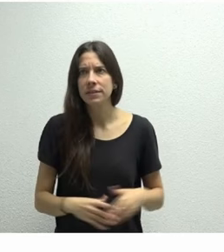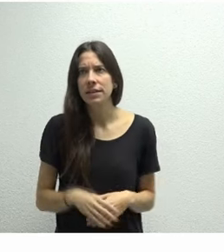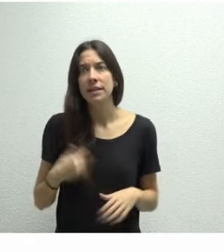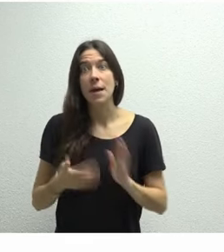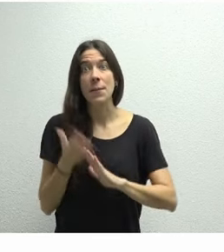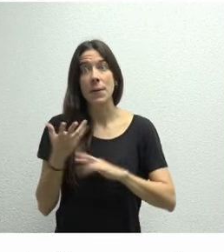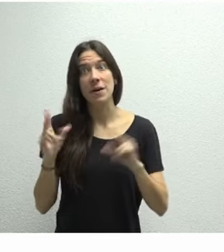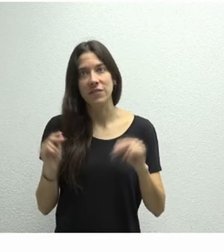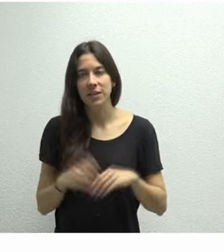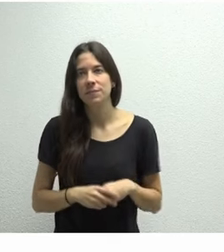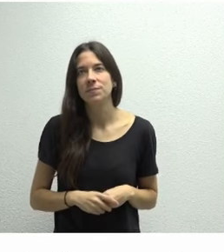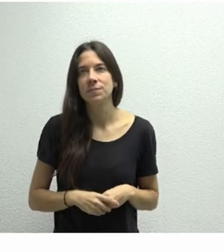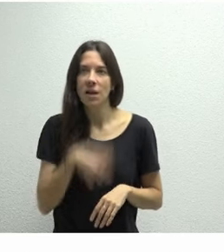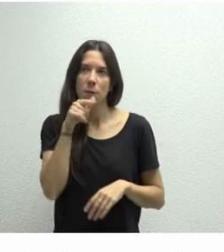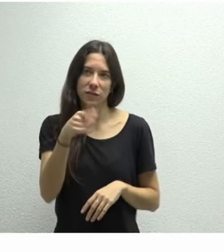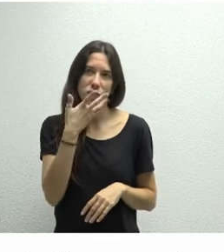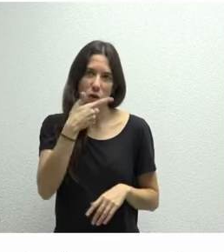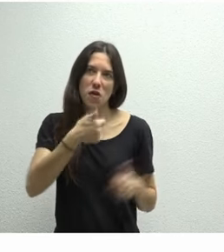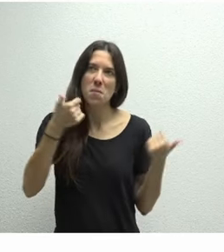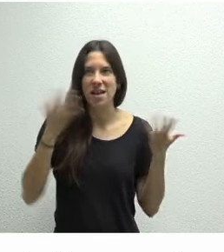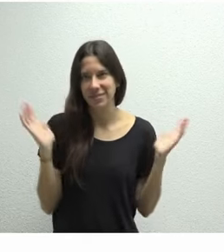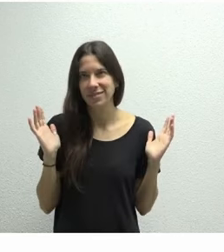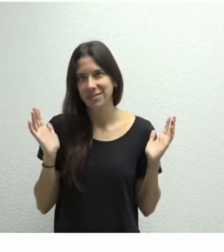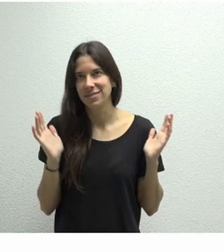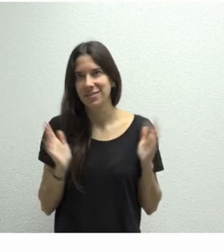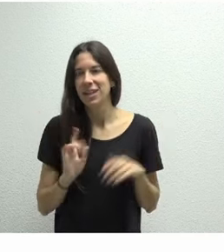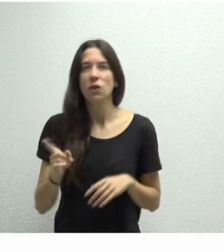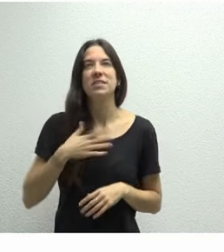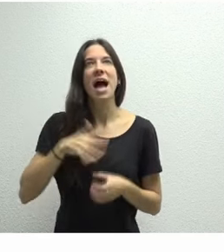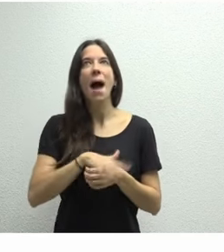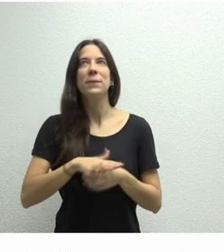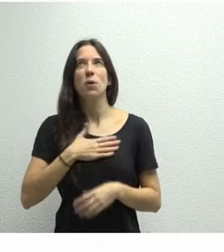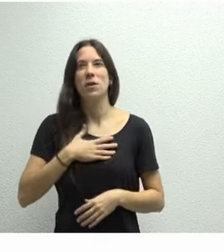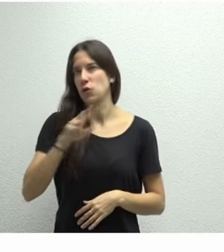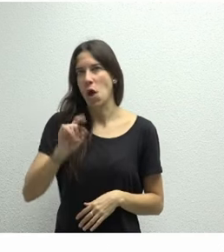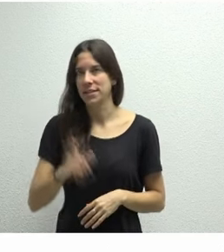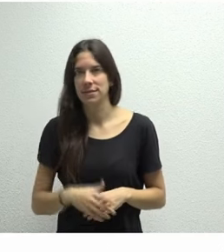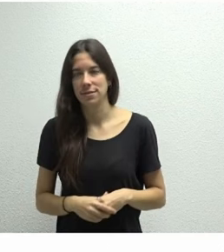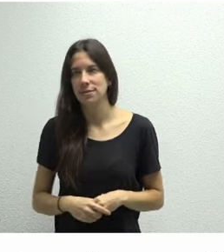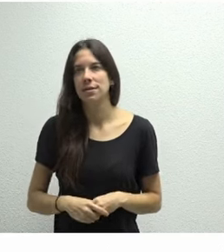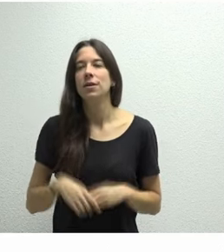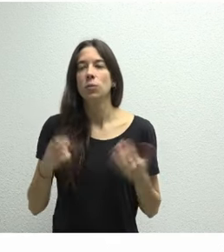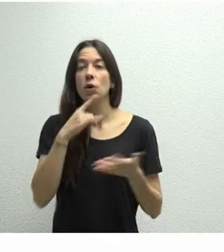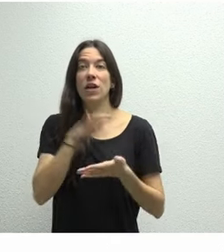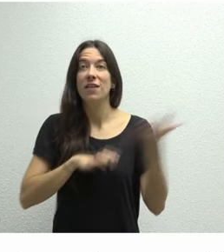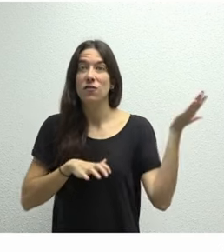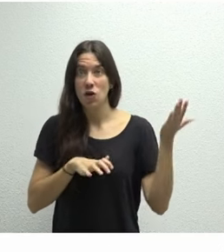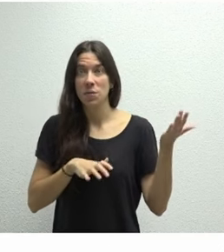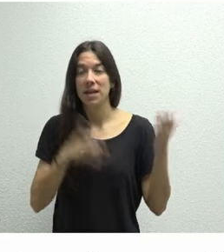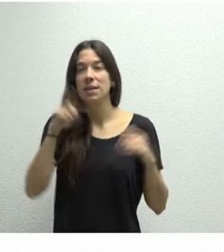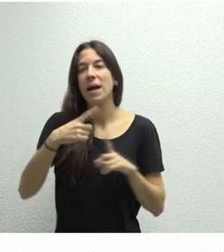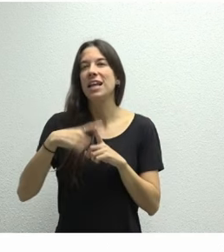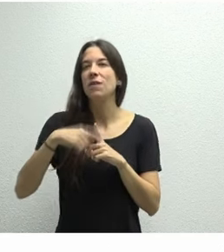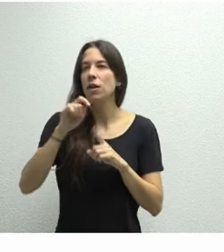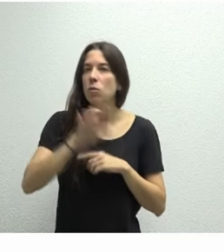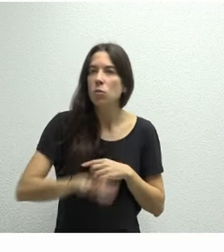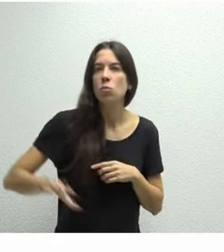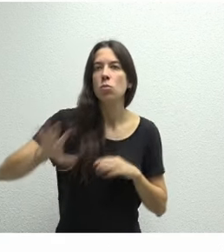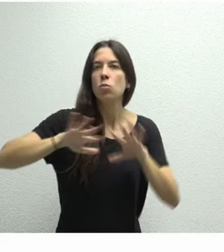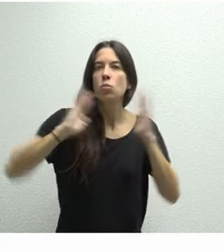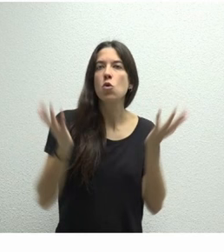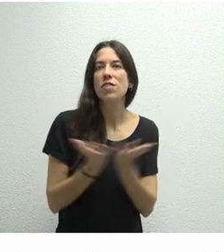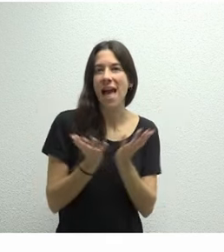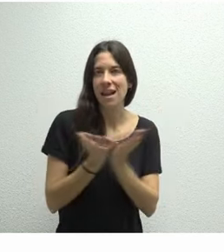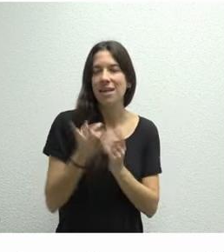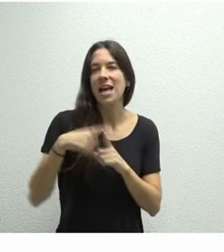acabando política porque esto es más conocido y no no es tanto de mi ámbito no en el informe sobre todo a nivel mundial no y a nivel